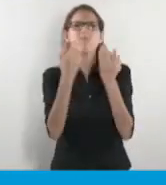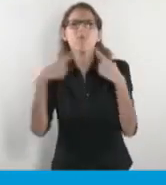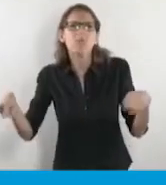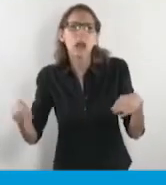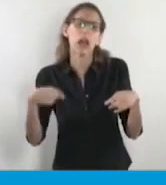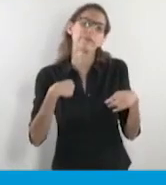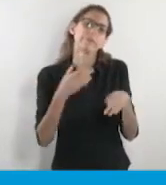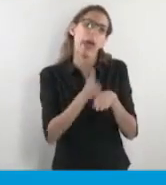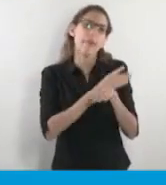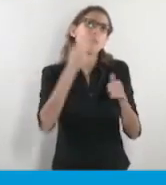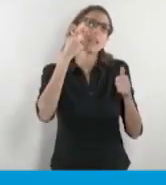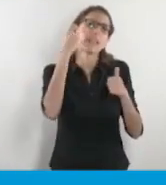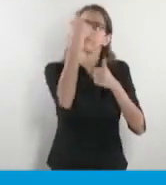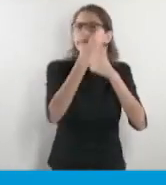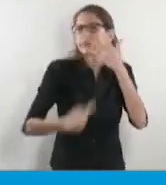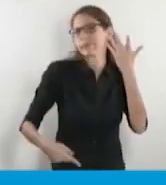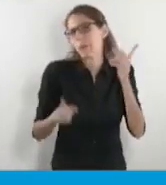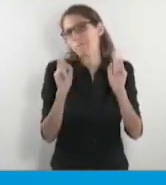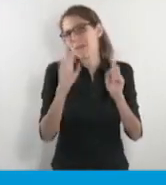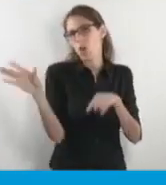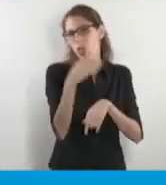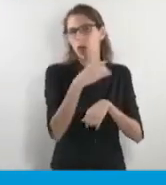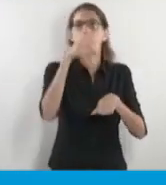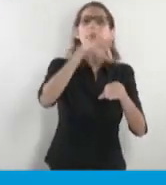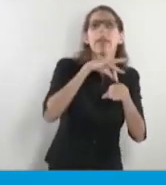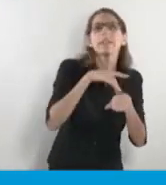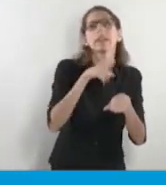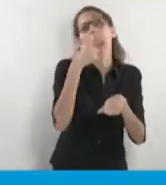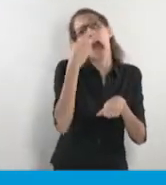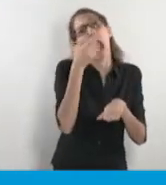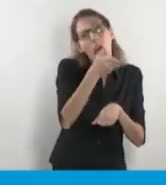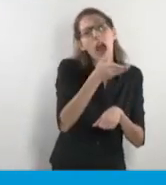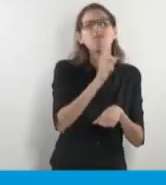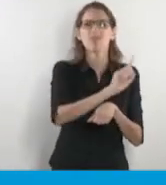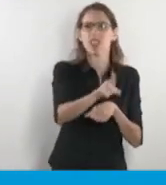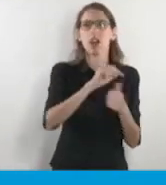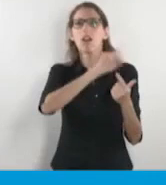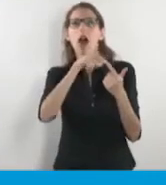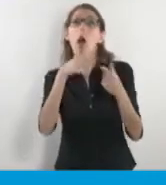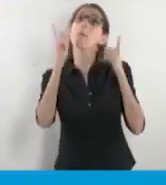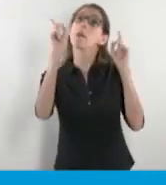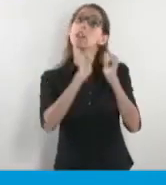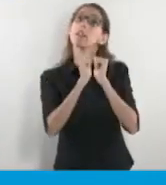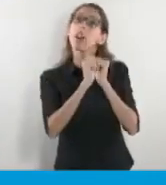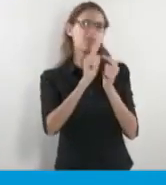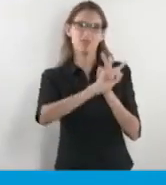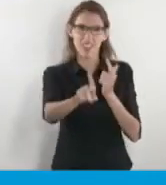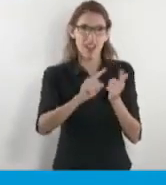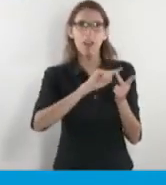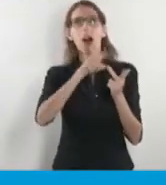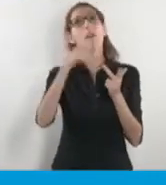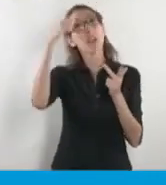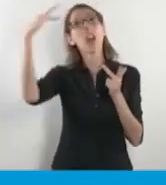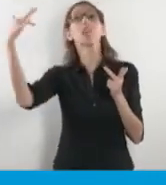lo tradicional desde medicina hasta profesor de historia y filosofía